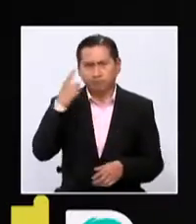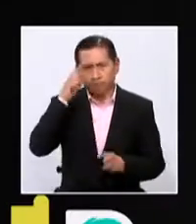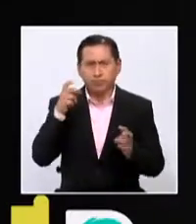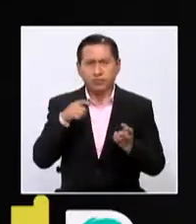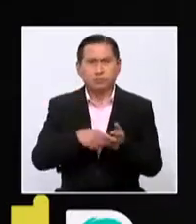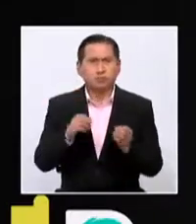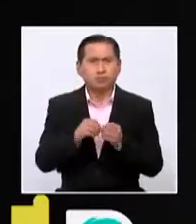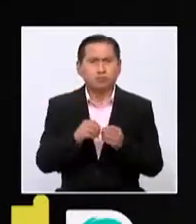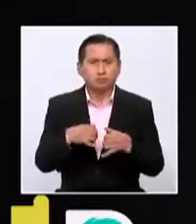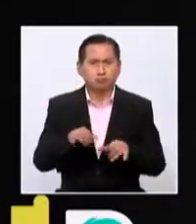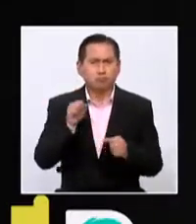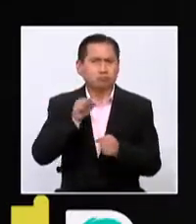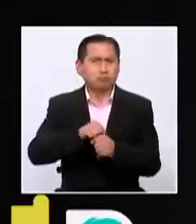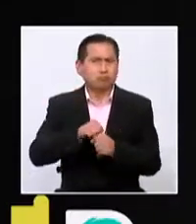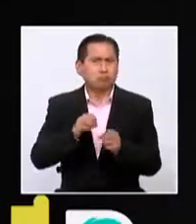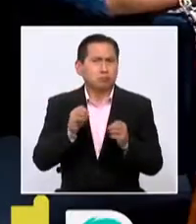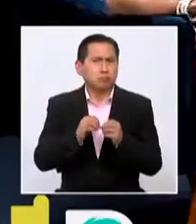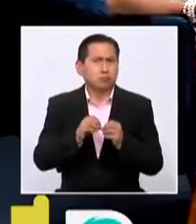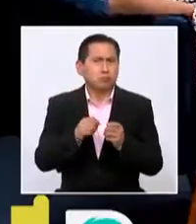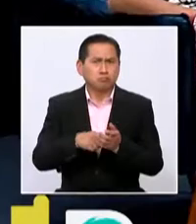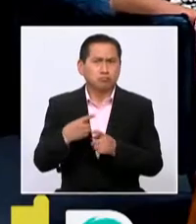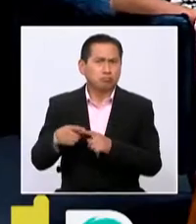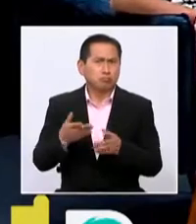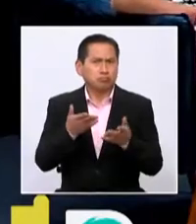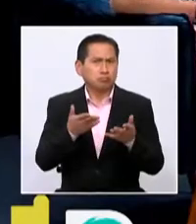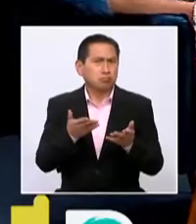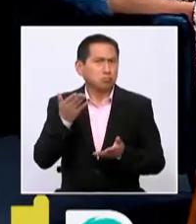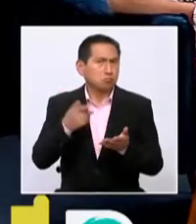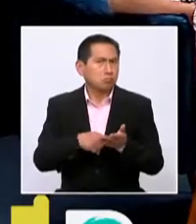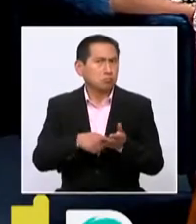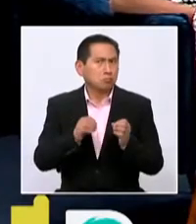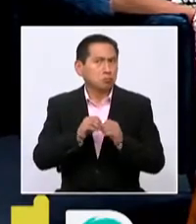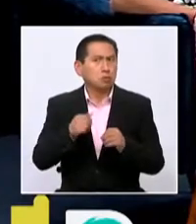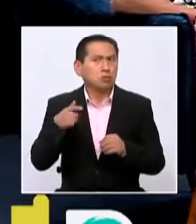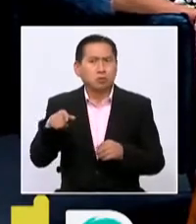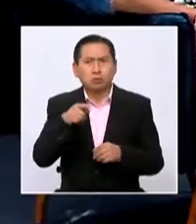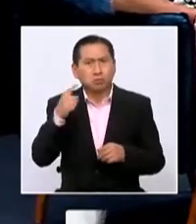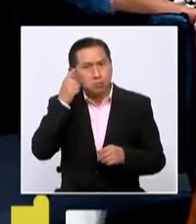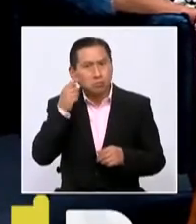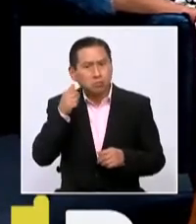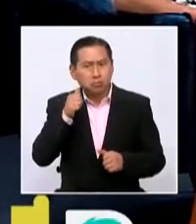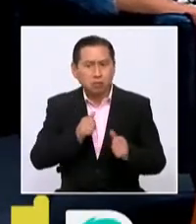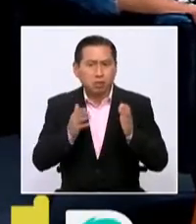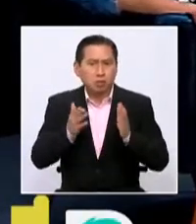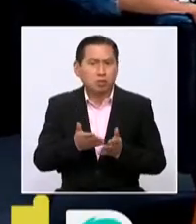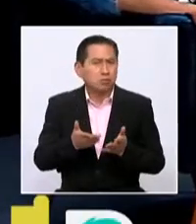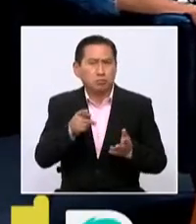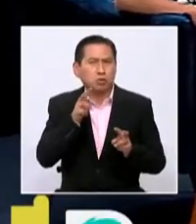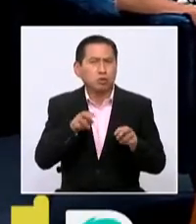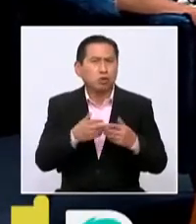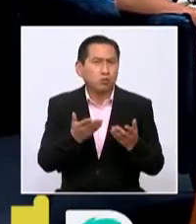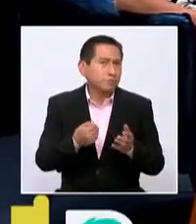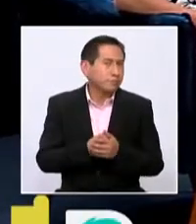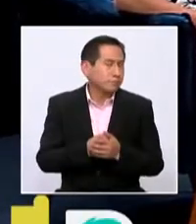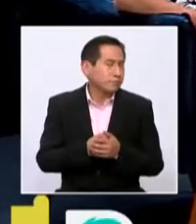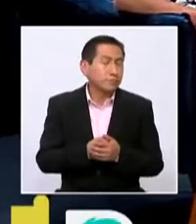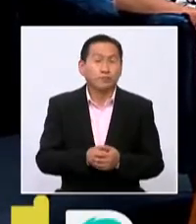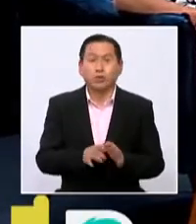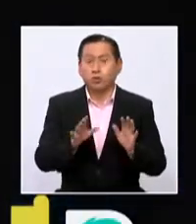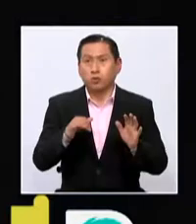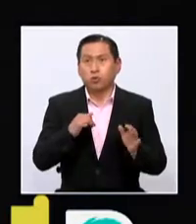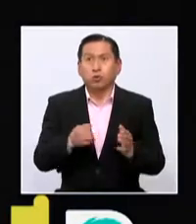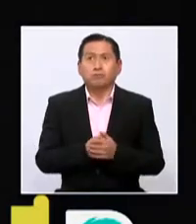perspectiva seguir trabajando quizás con Pucara y con otras productoras o directamente con los actores? ¿Cómo lo ves? Mira,